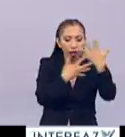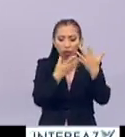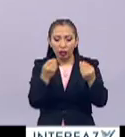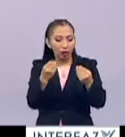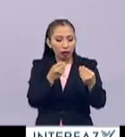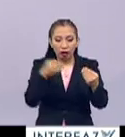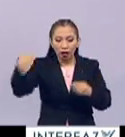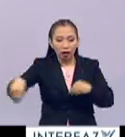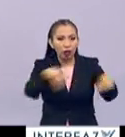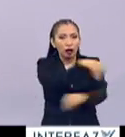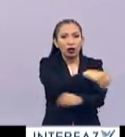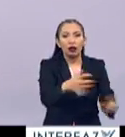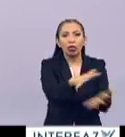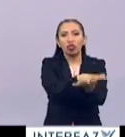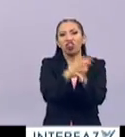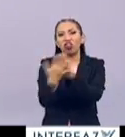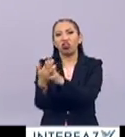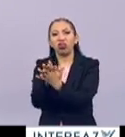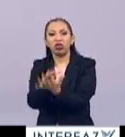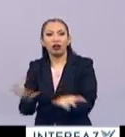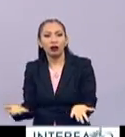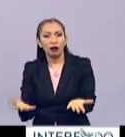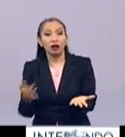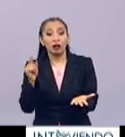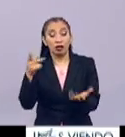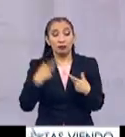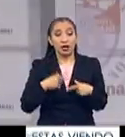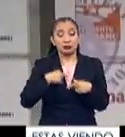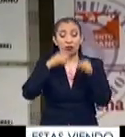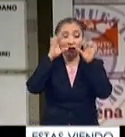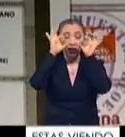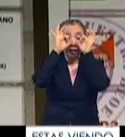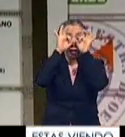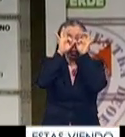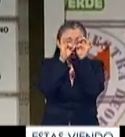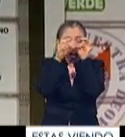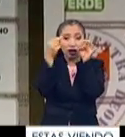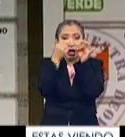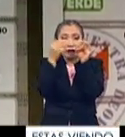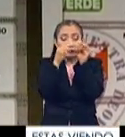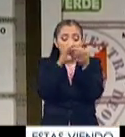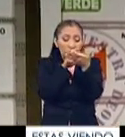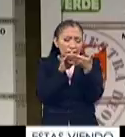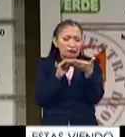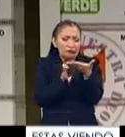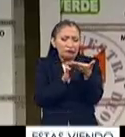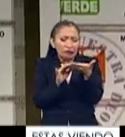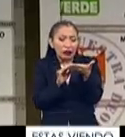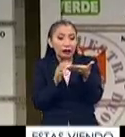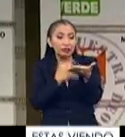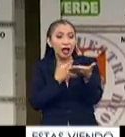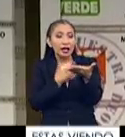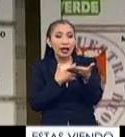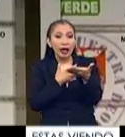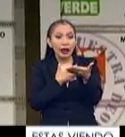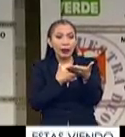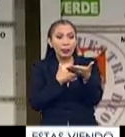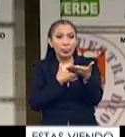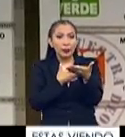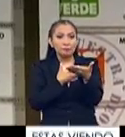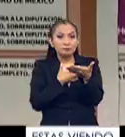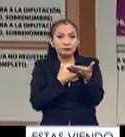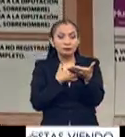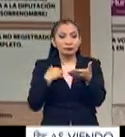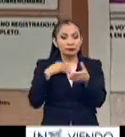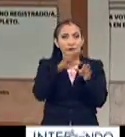doblan, identifican el color y lo depositan. Y si una persona débil visual que necesita tener una lectura braille, va a tener una mascarilla